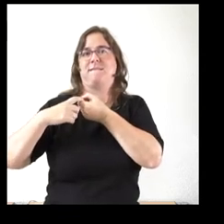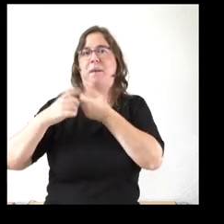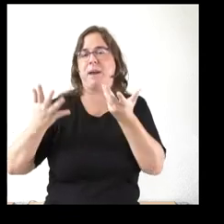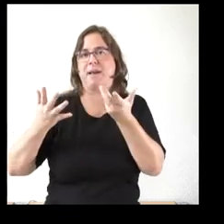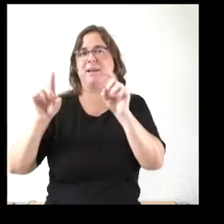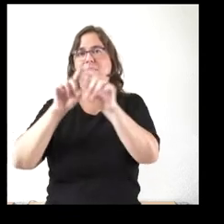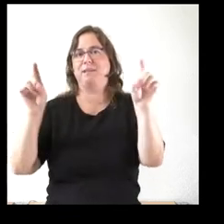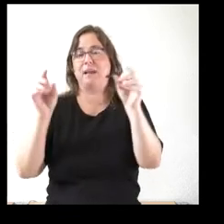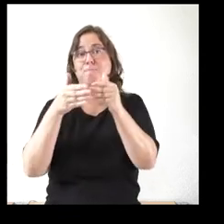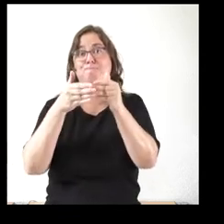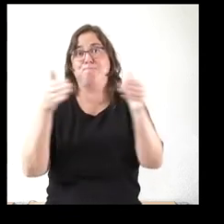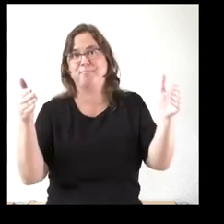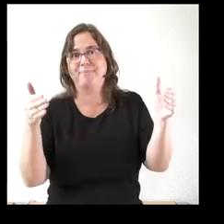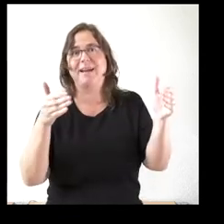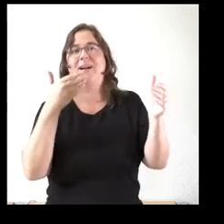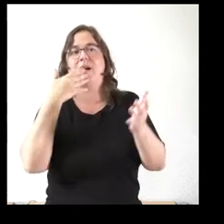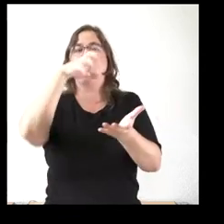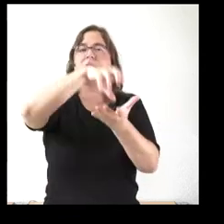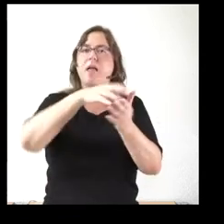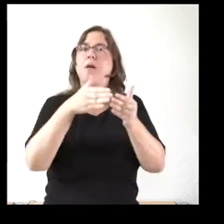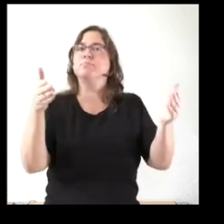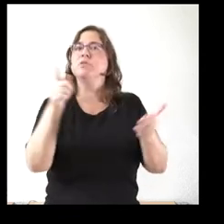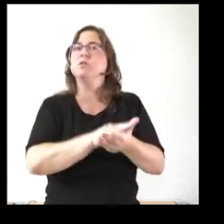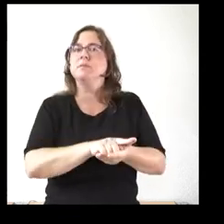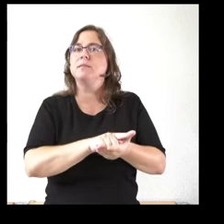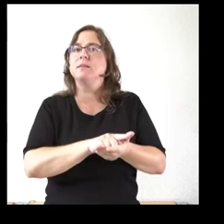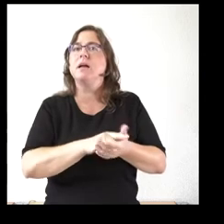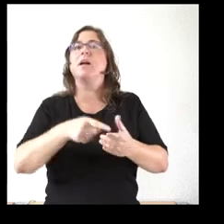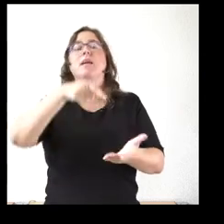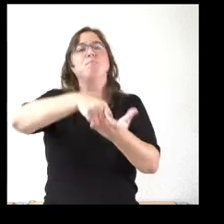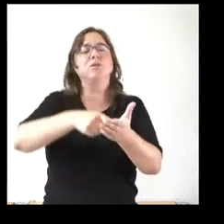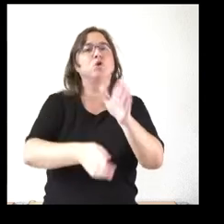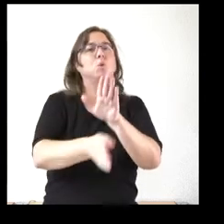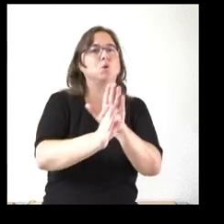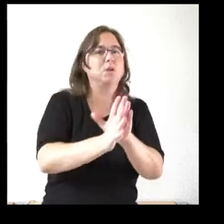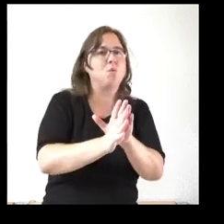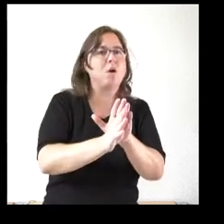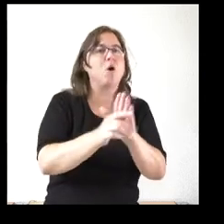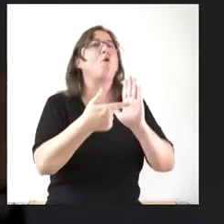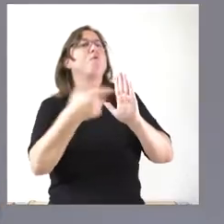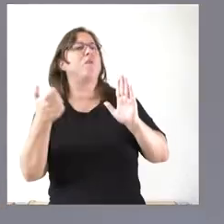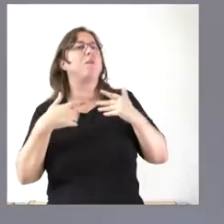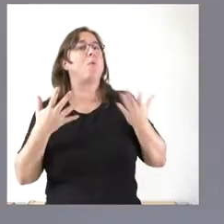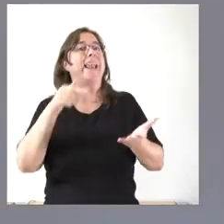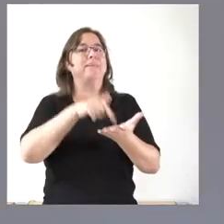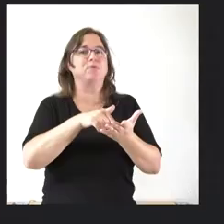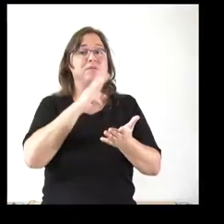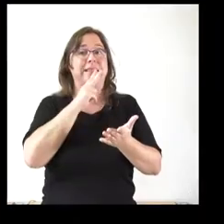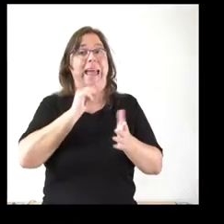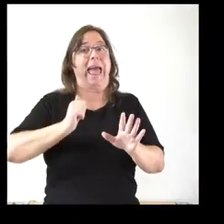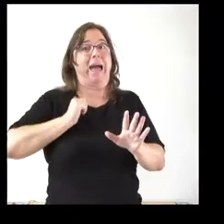a que reabran alguna instalación, si ese impuesto va a seguir o se lo plantean quitar. Y ya